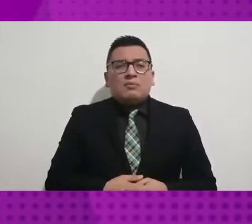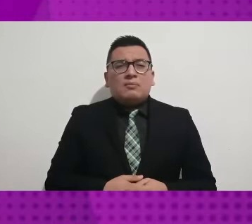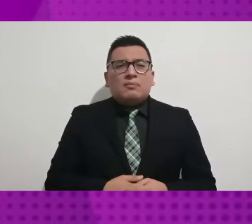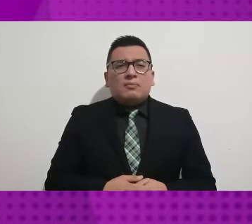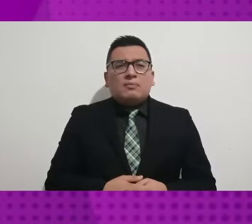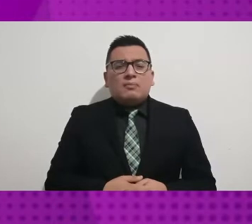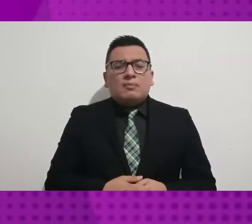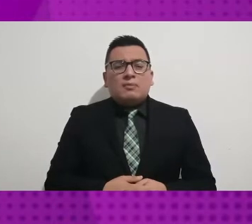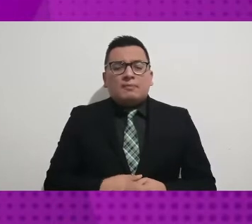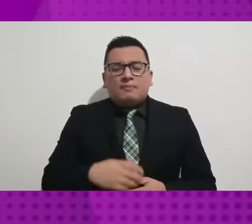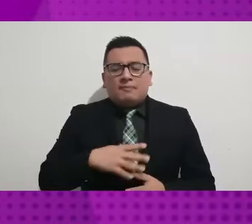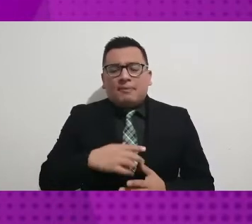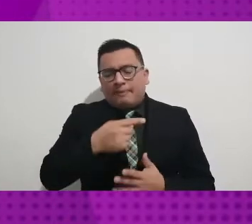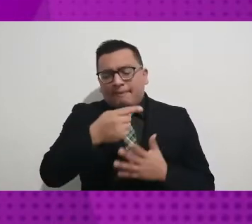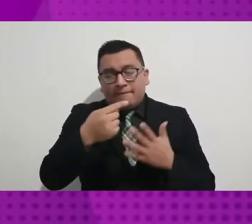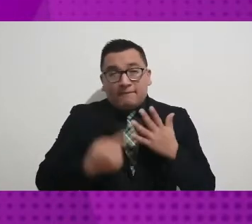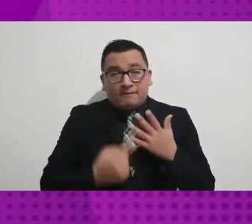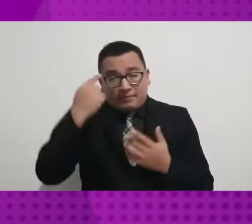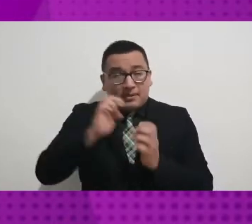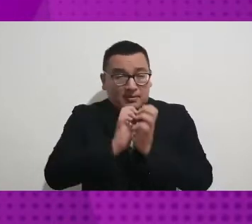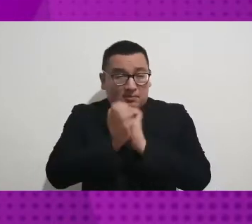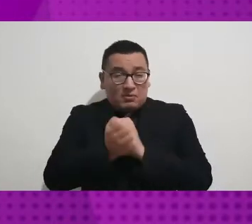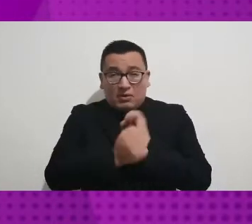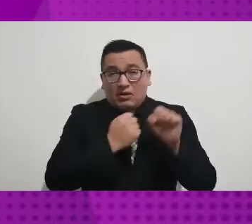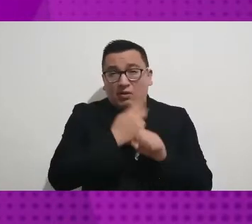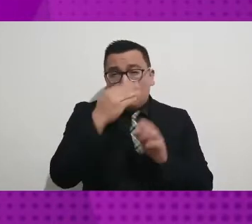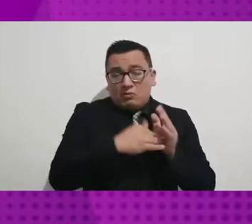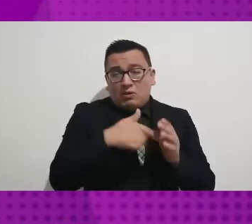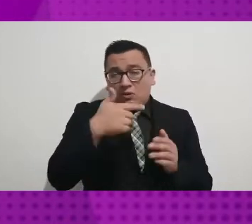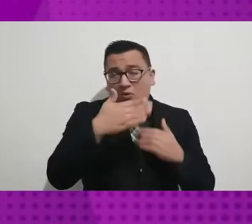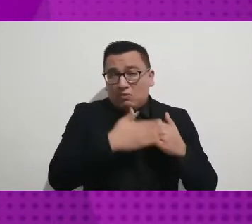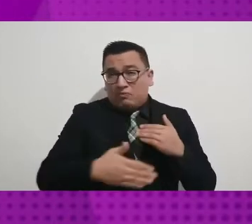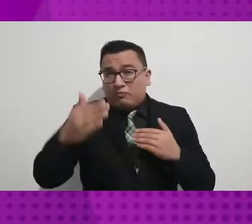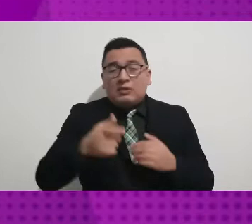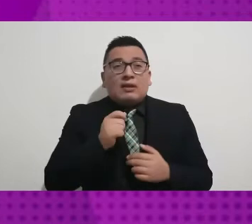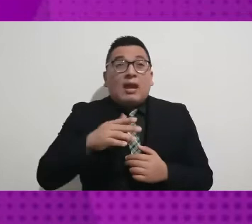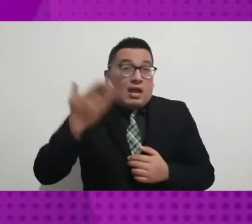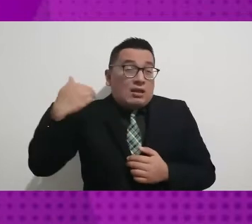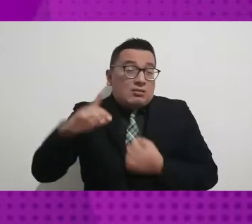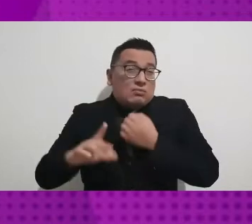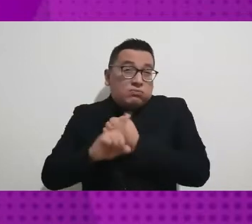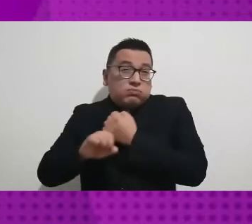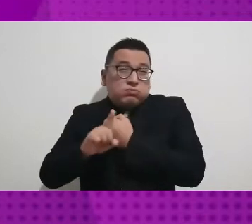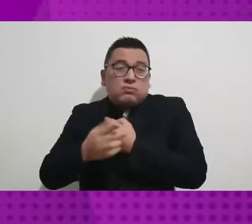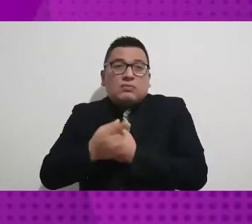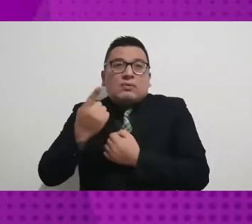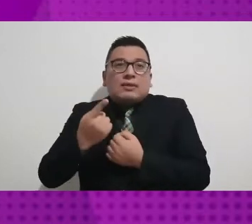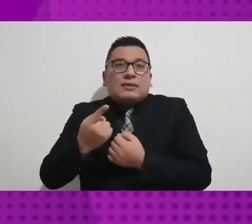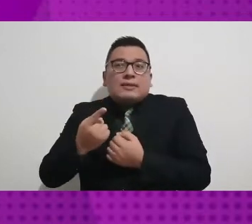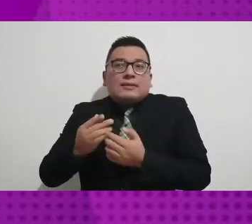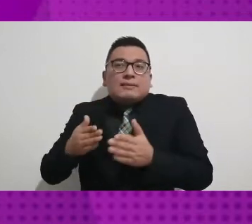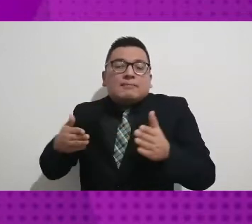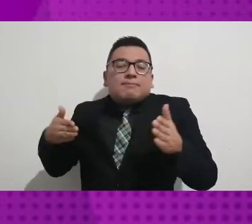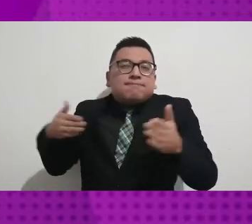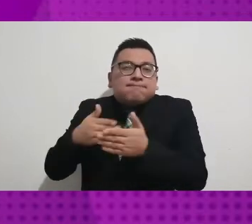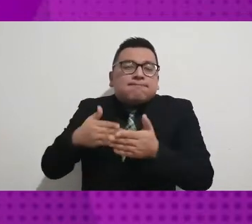el primer serie de aspectos en esta evolución del 2012 es que muchos de los primeros problemas que se dieron era